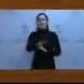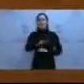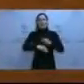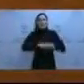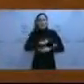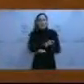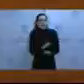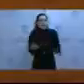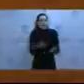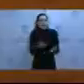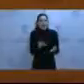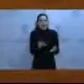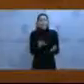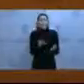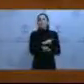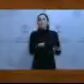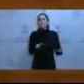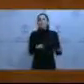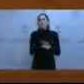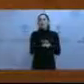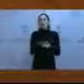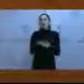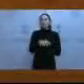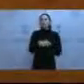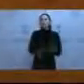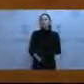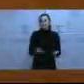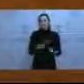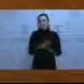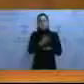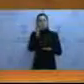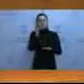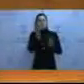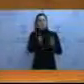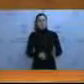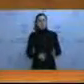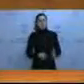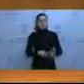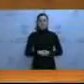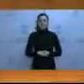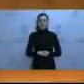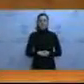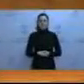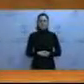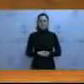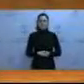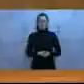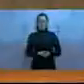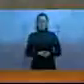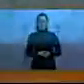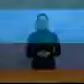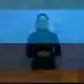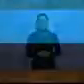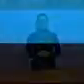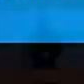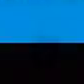ni cómo lo están haciendo, señora consejera.